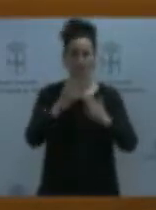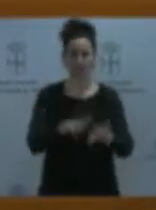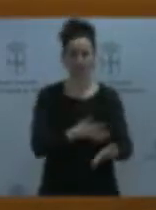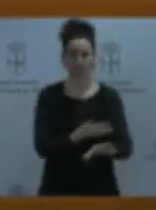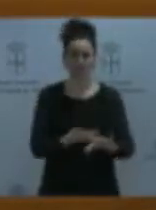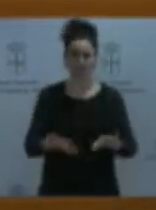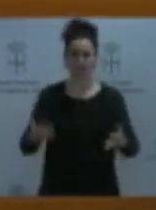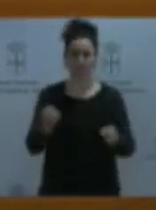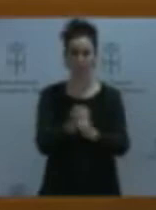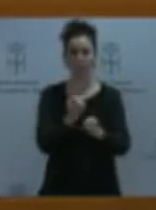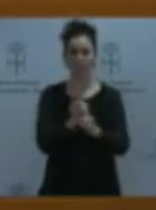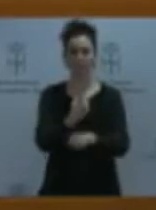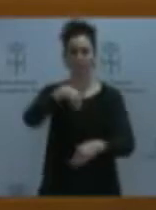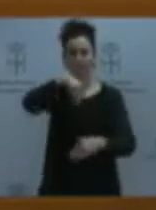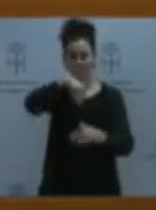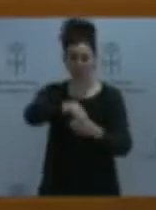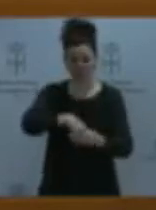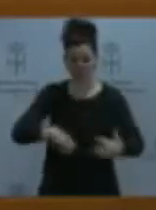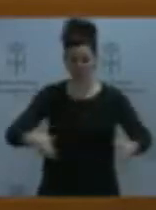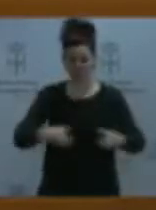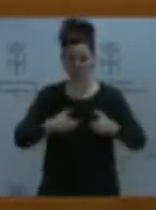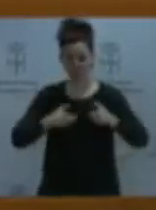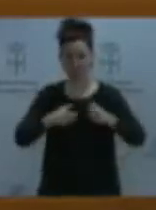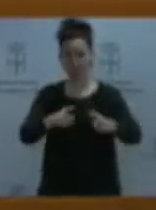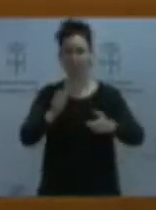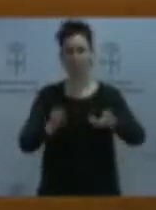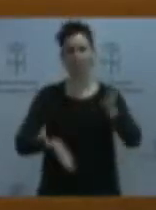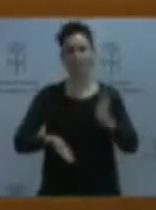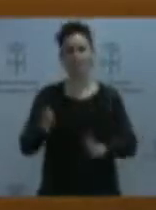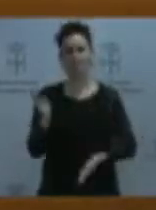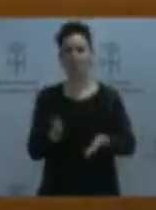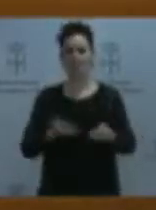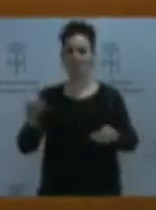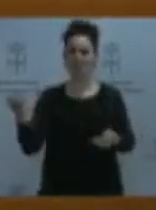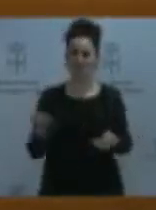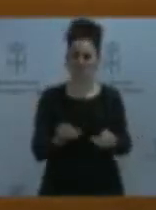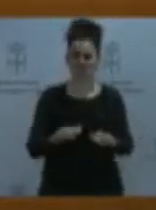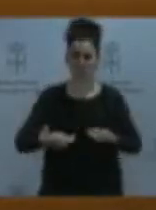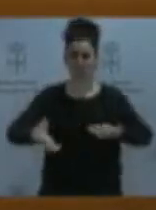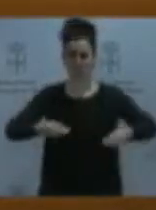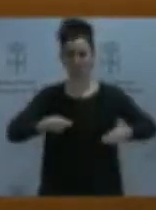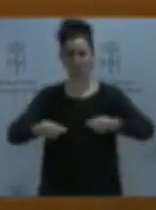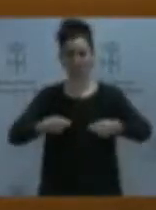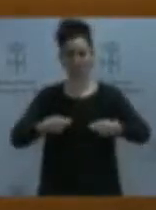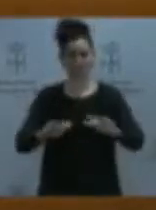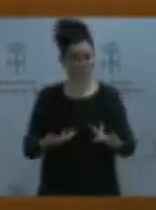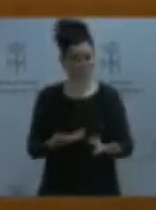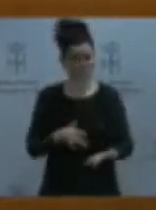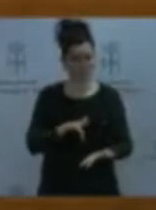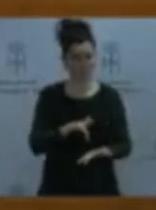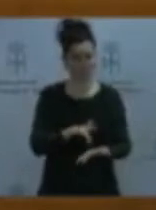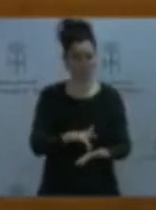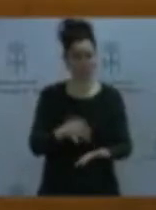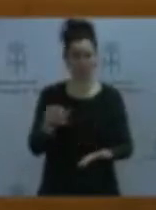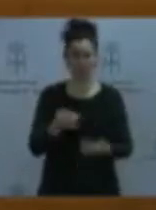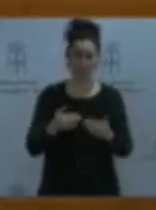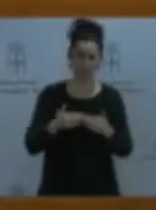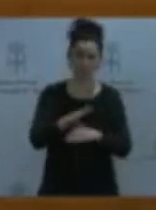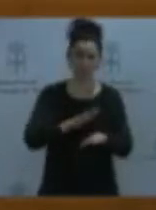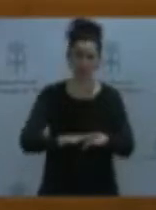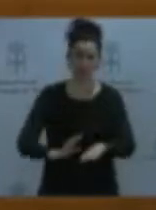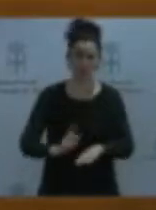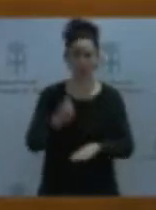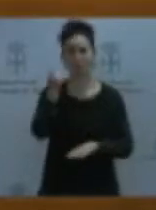de intervención. Las negociaciones que tenga que haber para conseguir esta unificación de